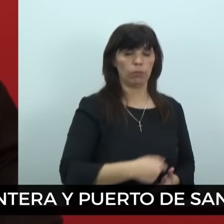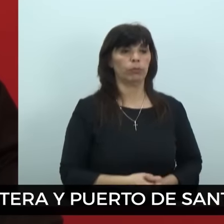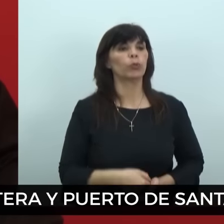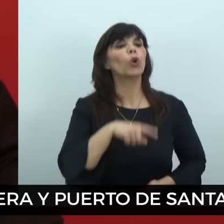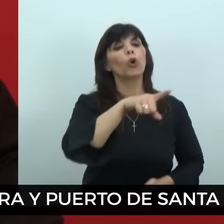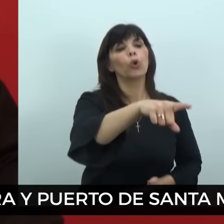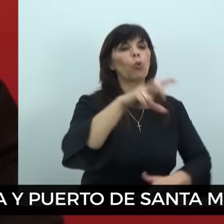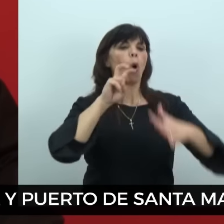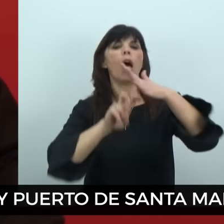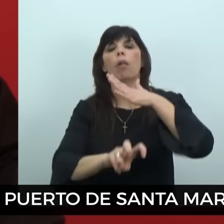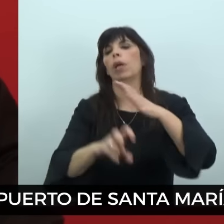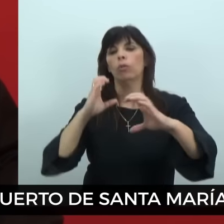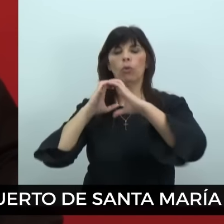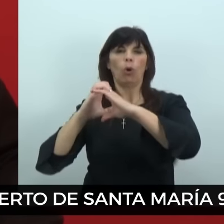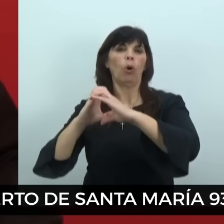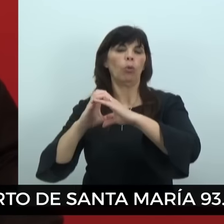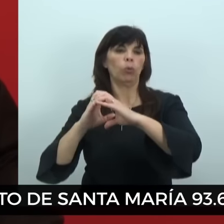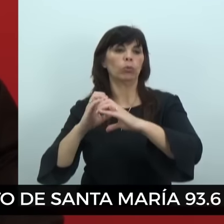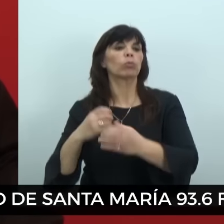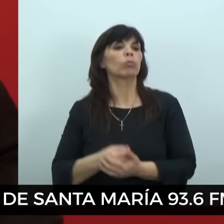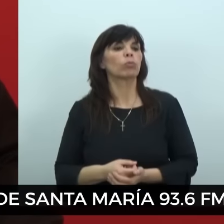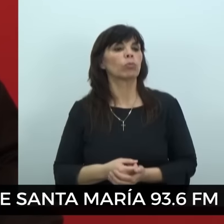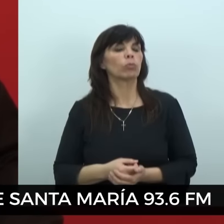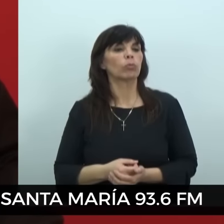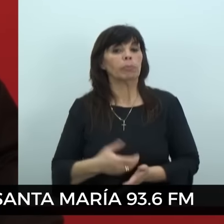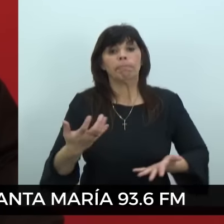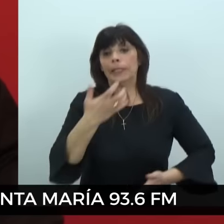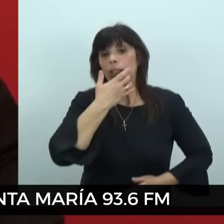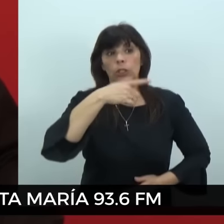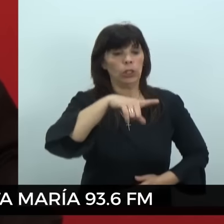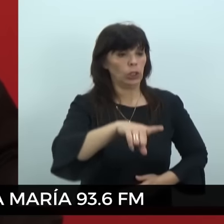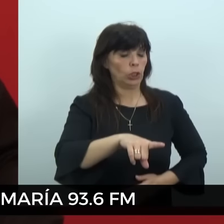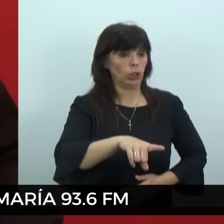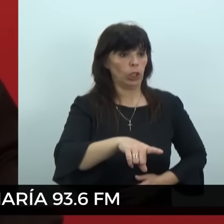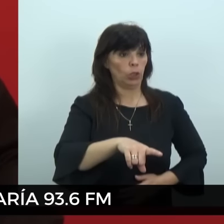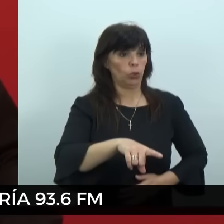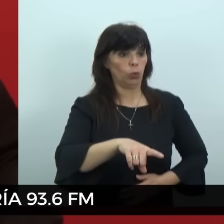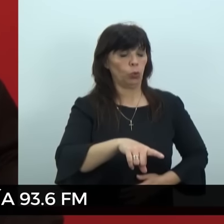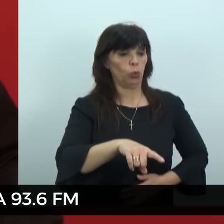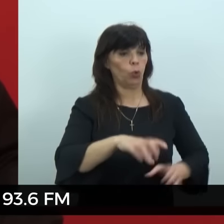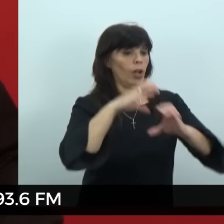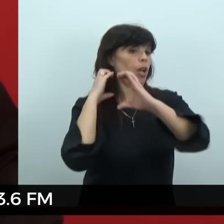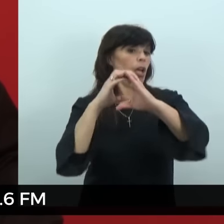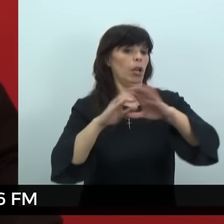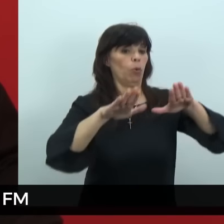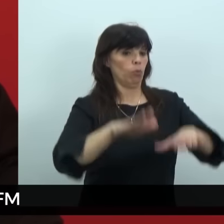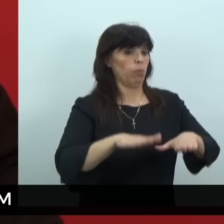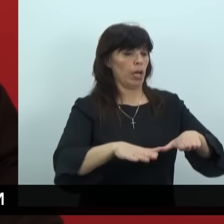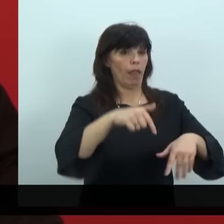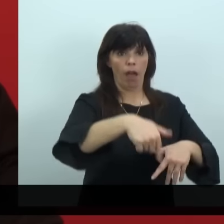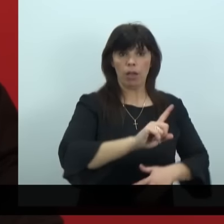metro. Pero si no estás en la parada, justo a su momento, pierdes el